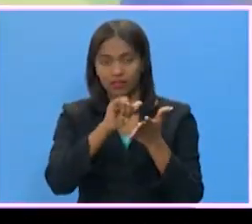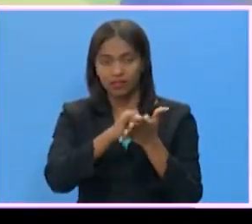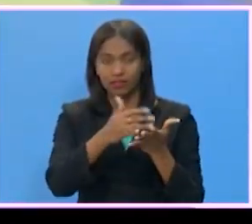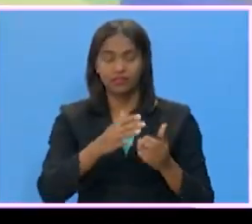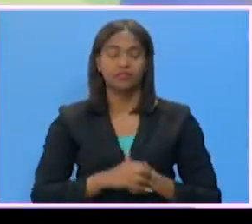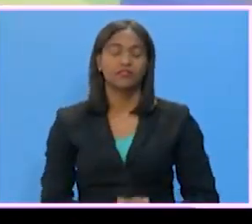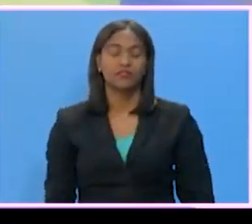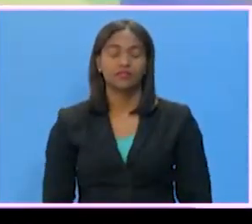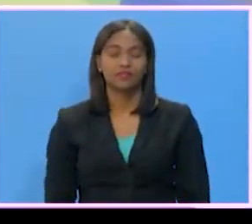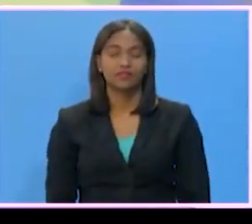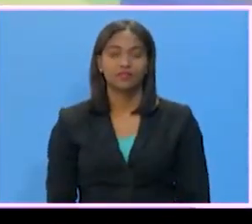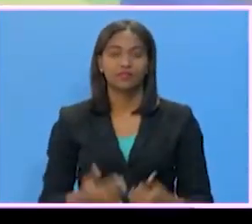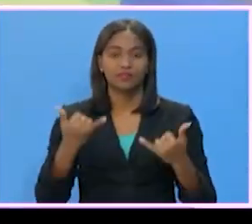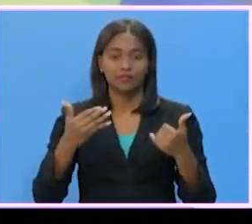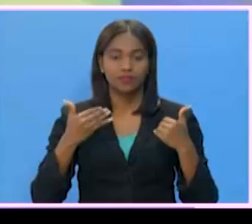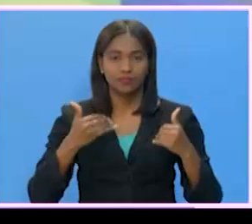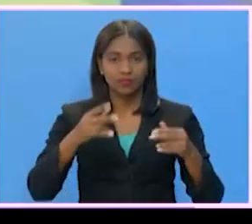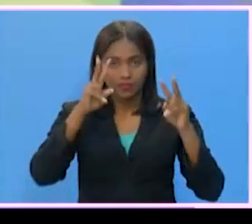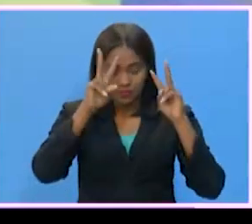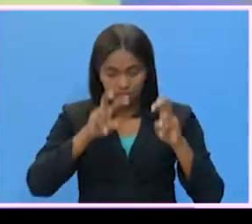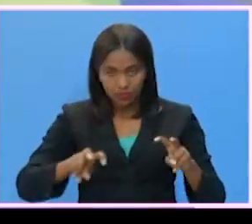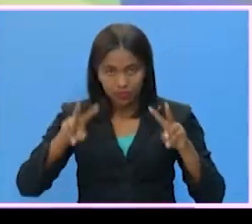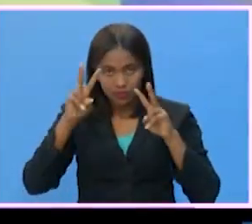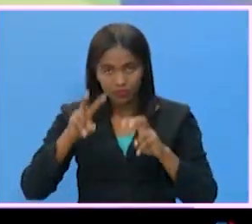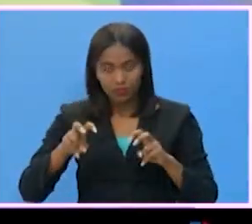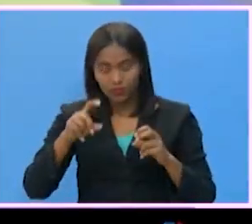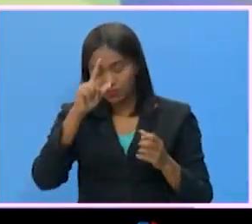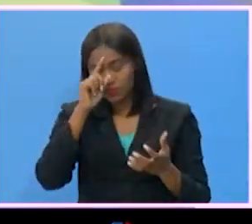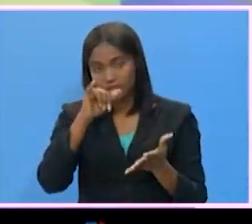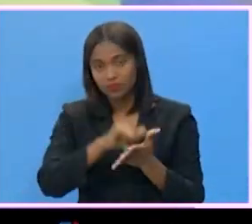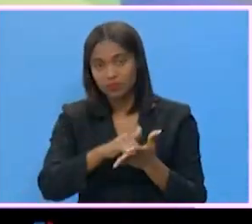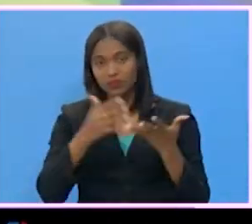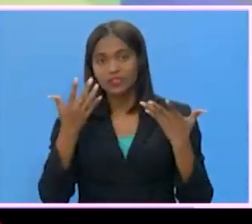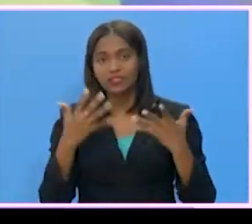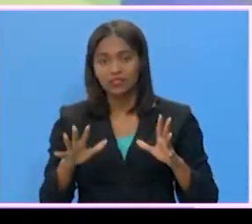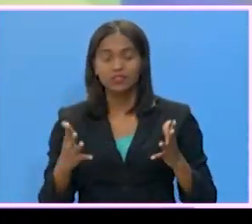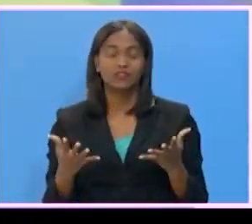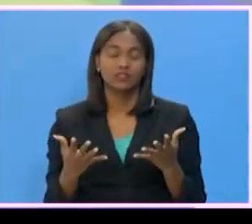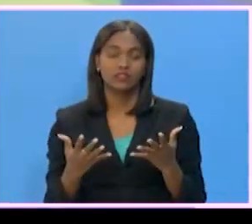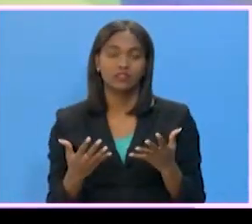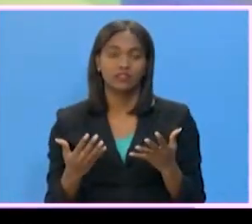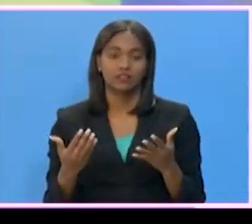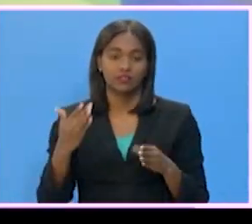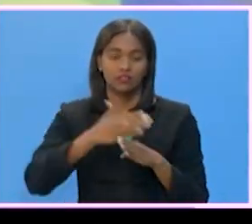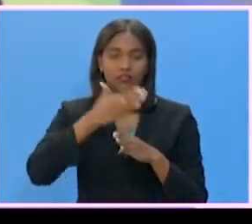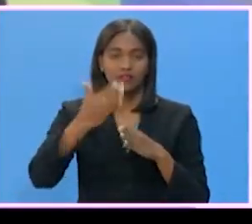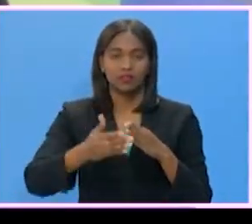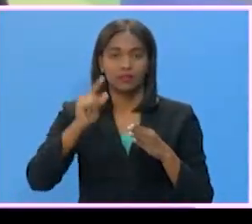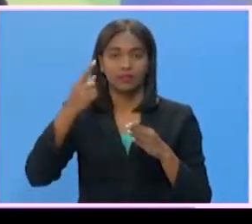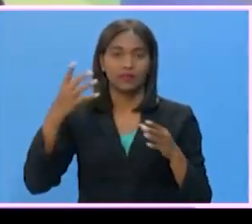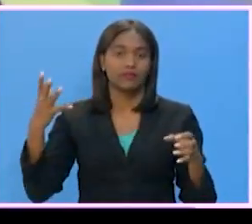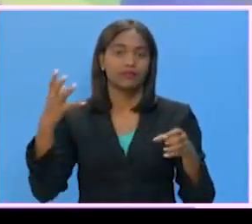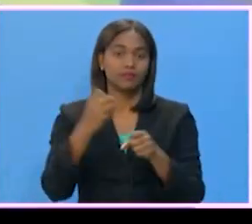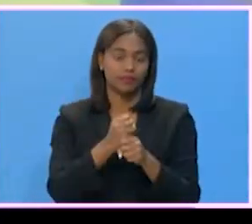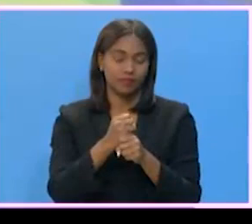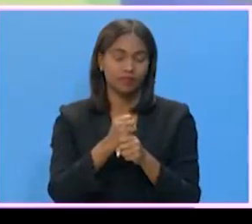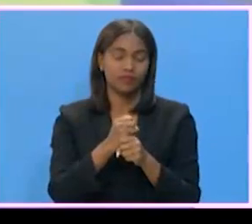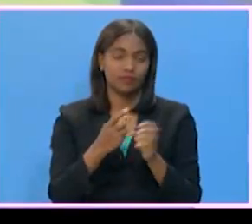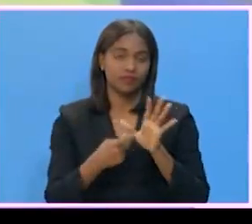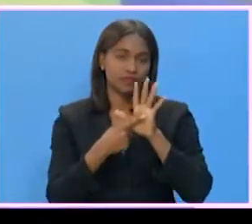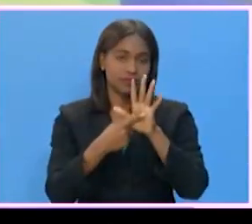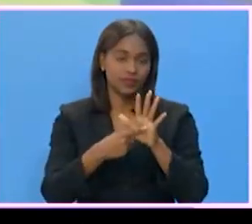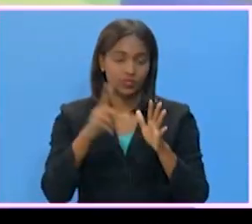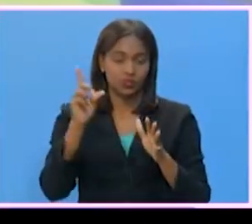Se está haciendo un estudio, el cual ya se concluyó la primera parte,